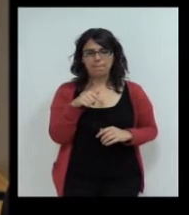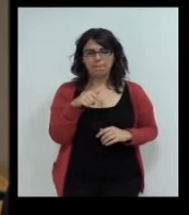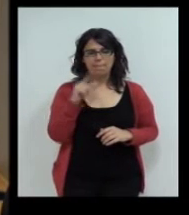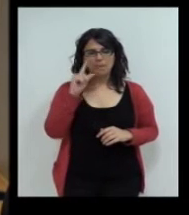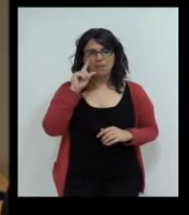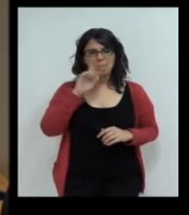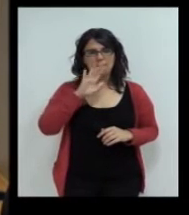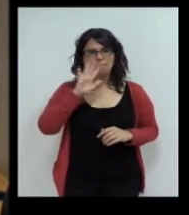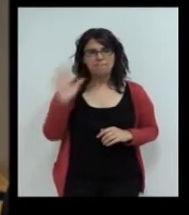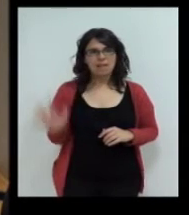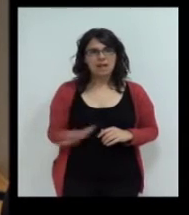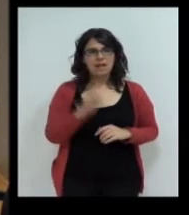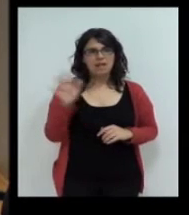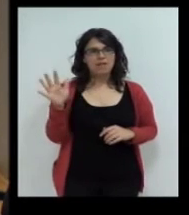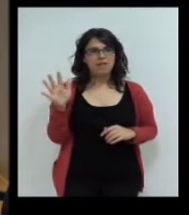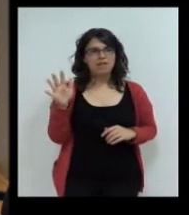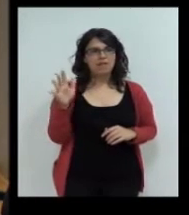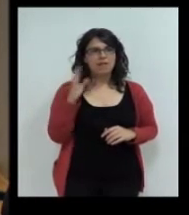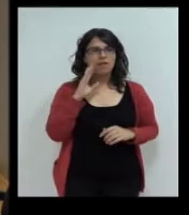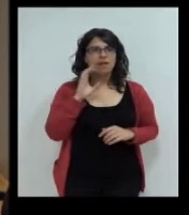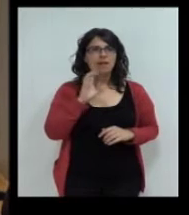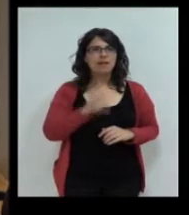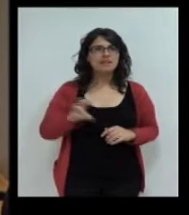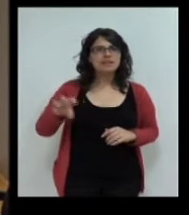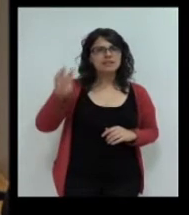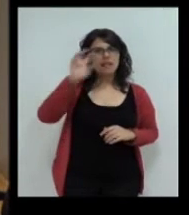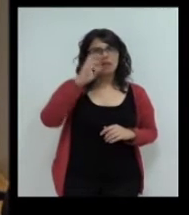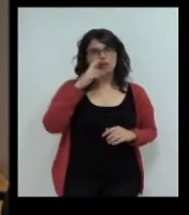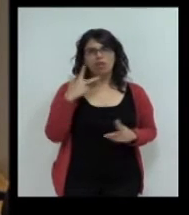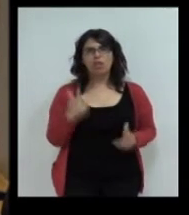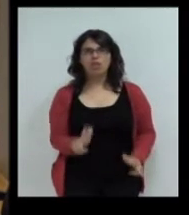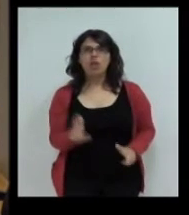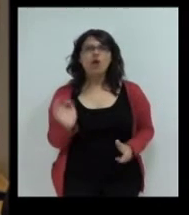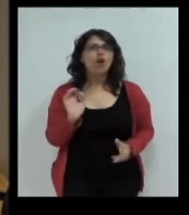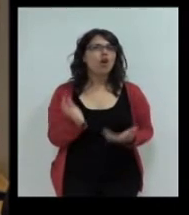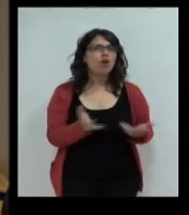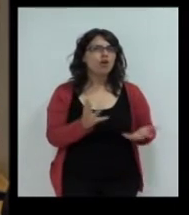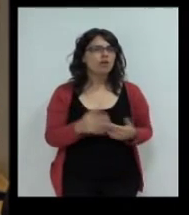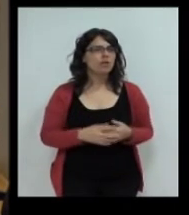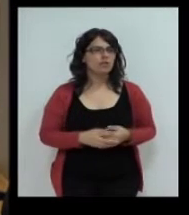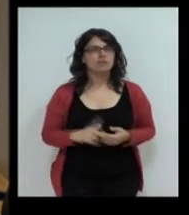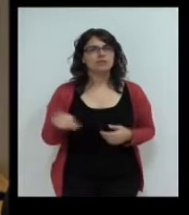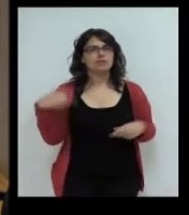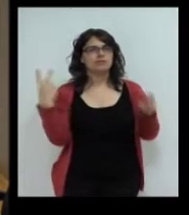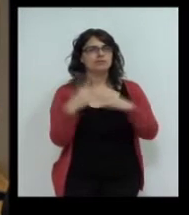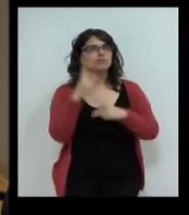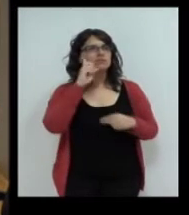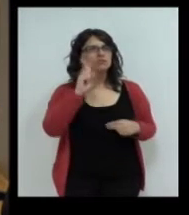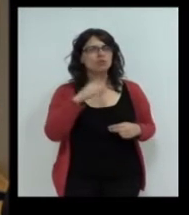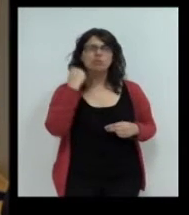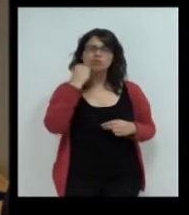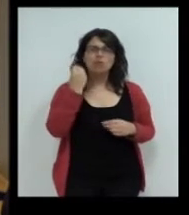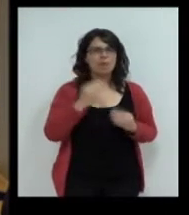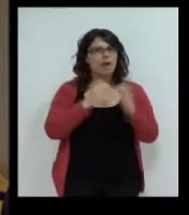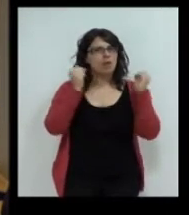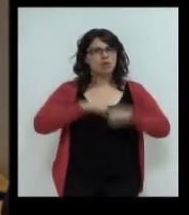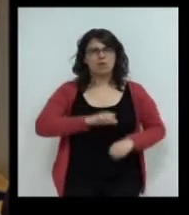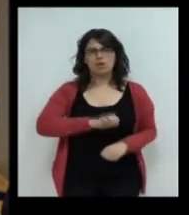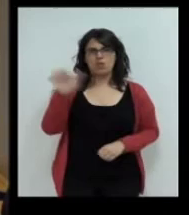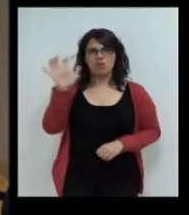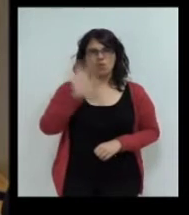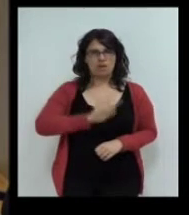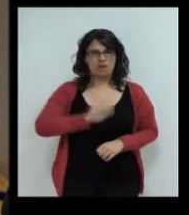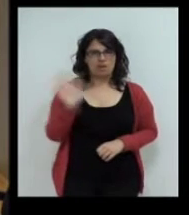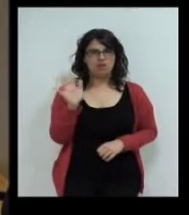dejación de los estados. Pues no lo sé, yo creo que debería, como decía antes, debe haber un acuerdo a nivel europeo. De todas maneras, yo tampoco soy